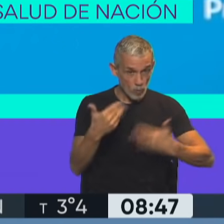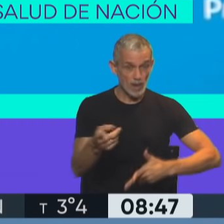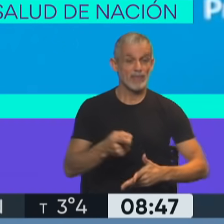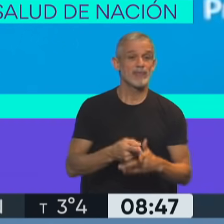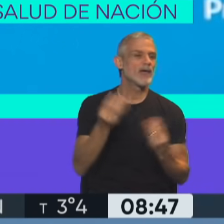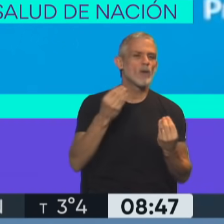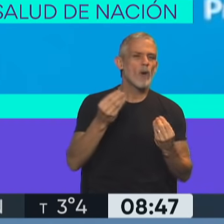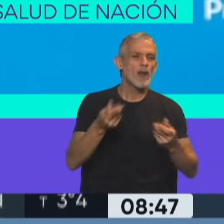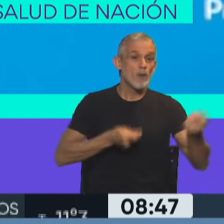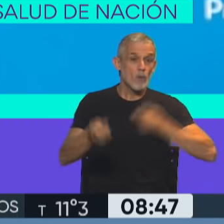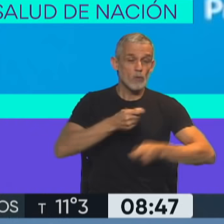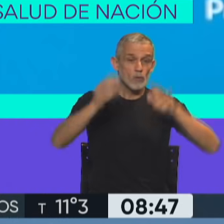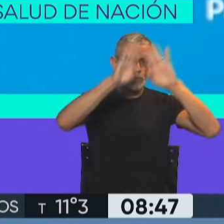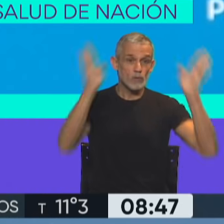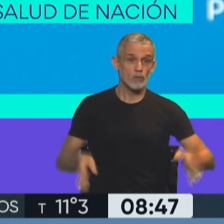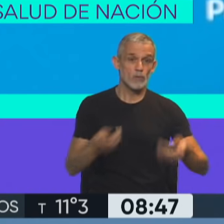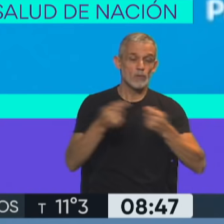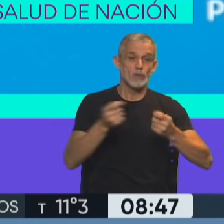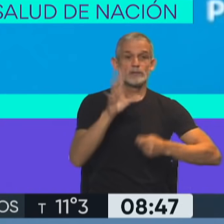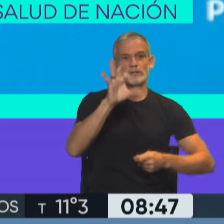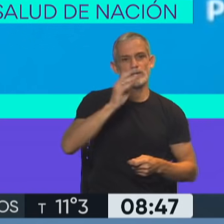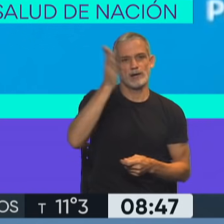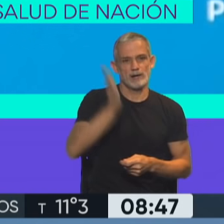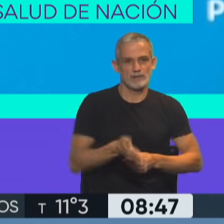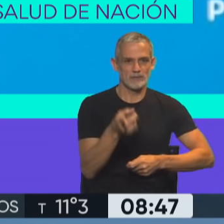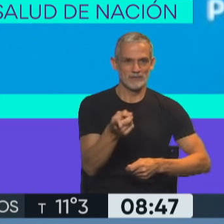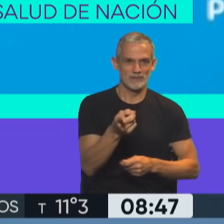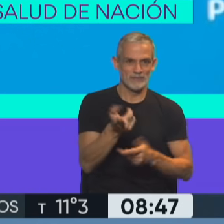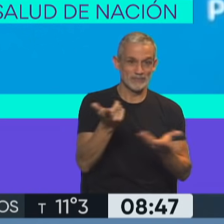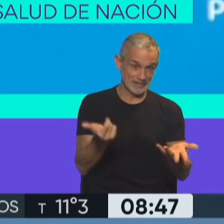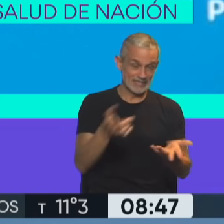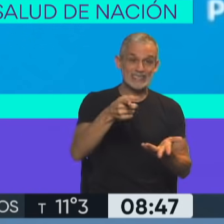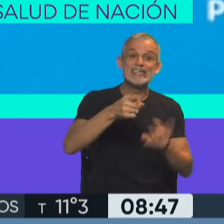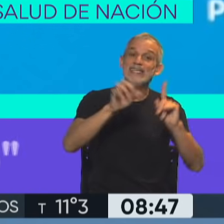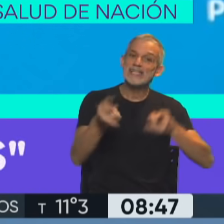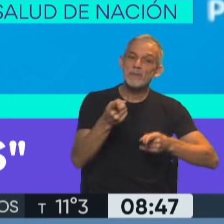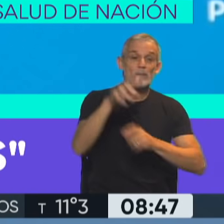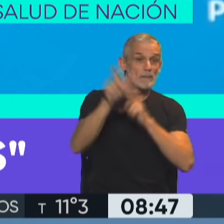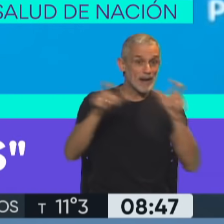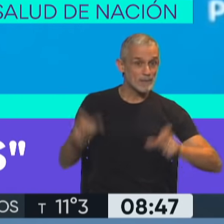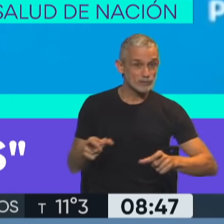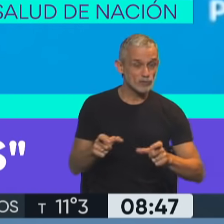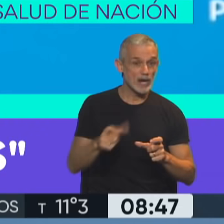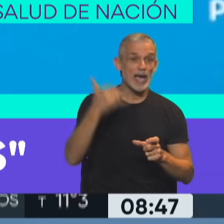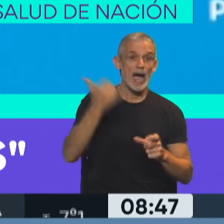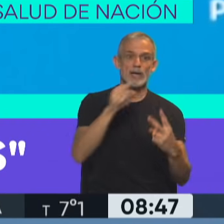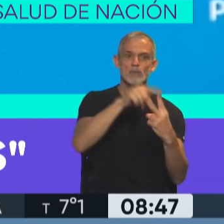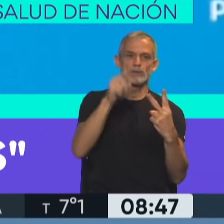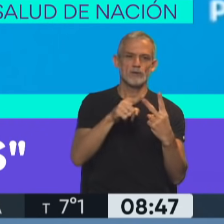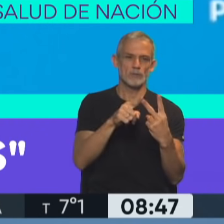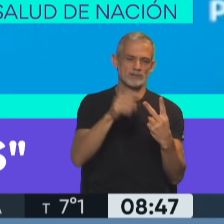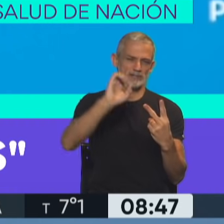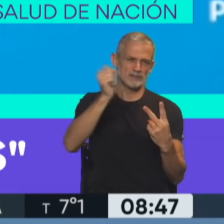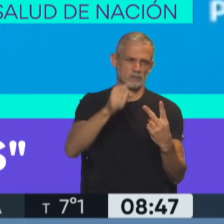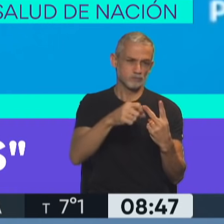las discotecas con un aforo del 50% y para personas que hayan completado el esquema